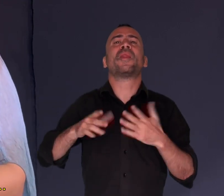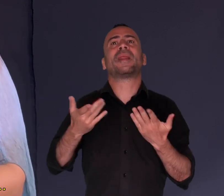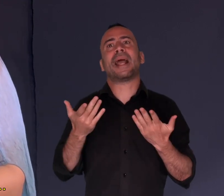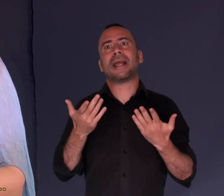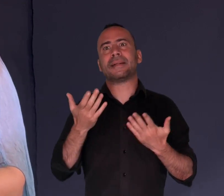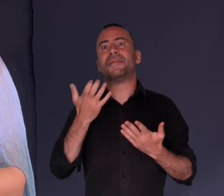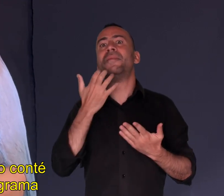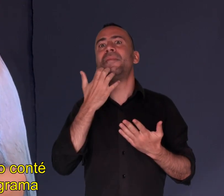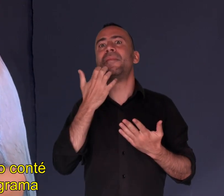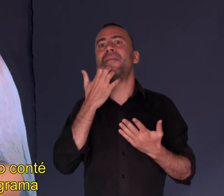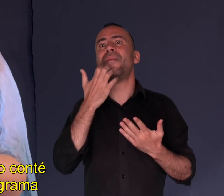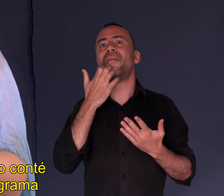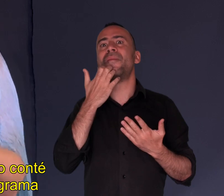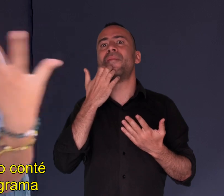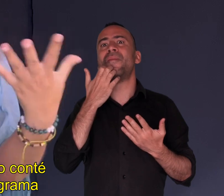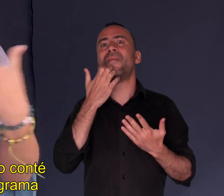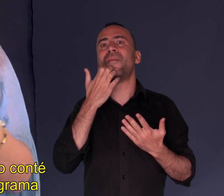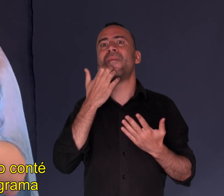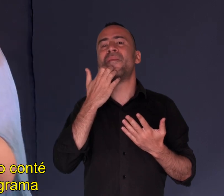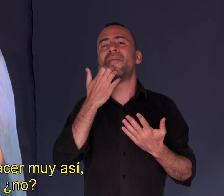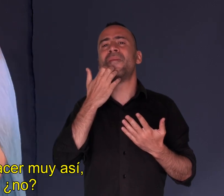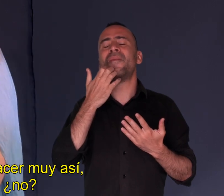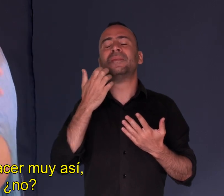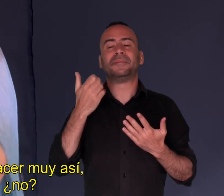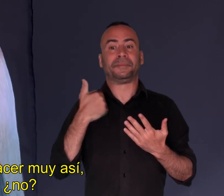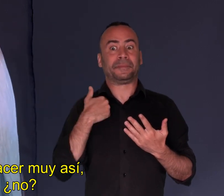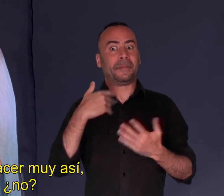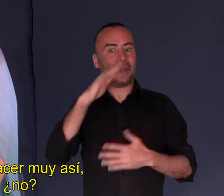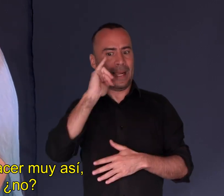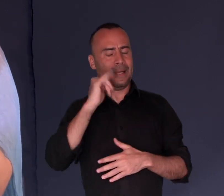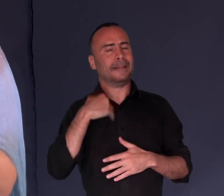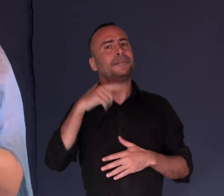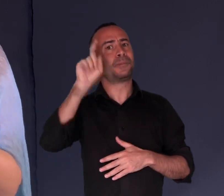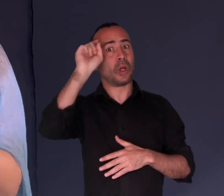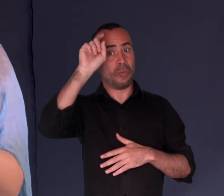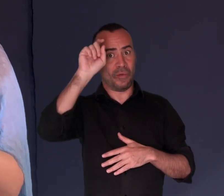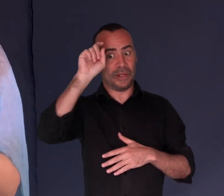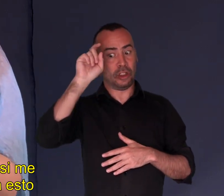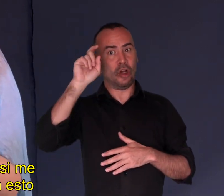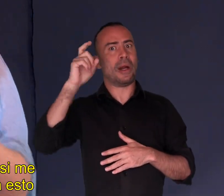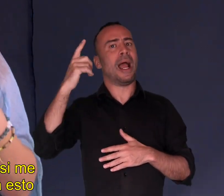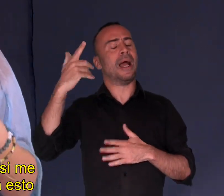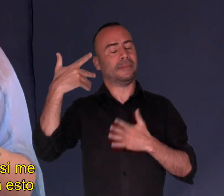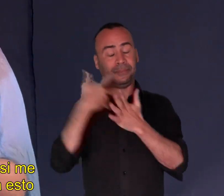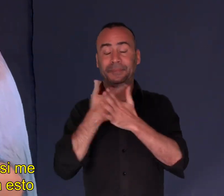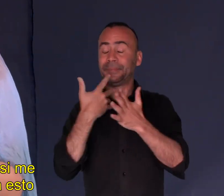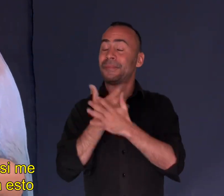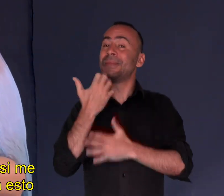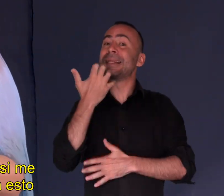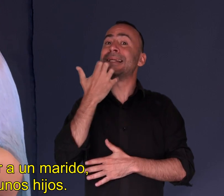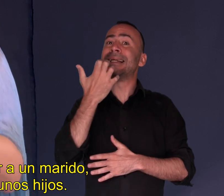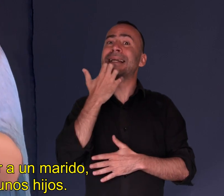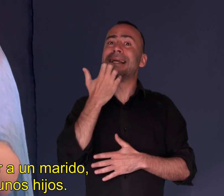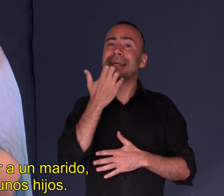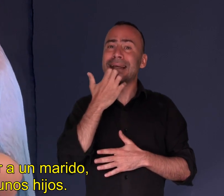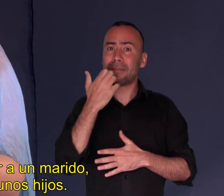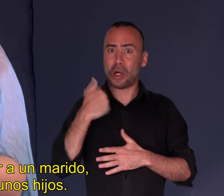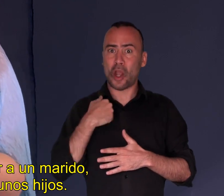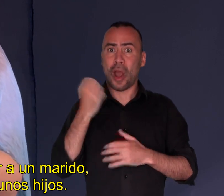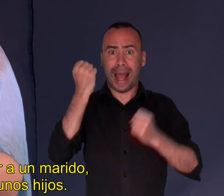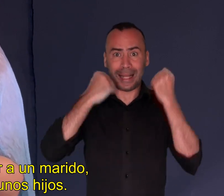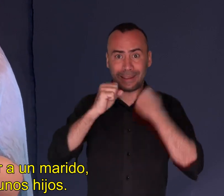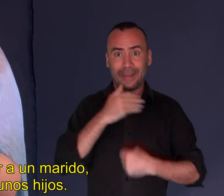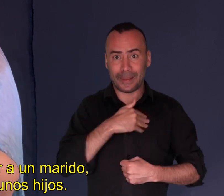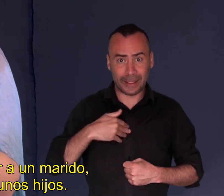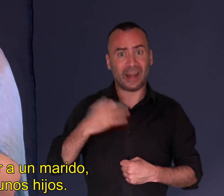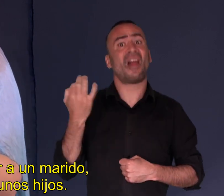a que yo tenía lo conté en otro programa Así que lo hacer muy así muy cortito No yo tenía la profesora que me decía que si me dedicaba a esto tenía que renunciar a